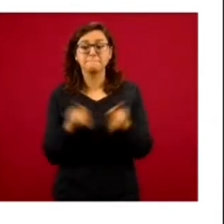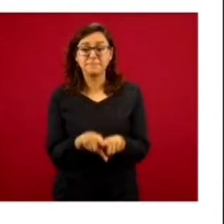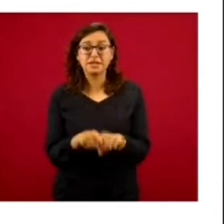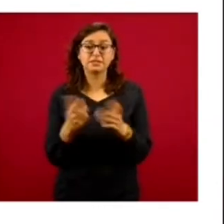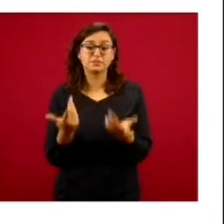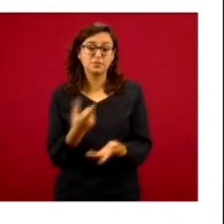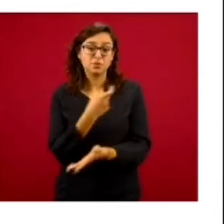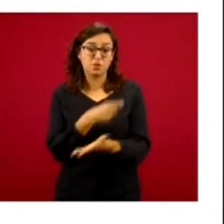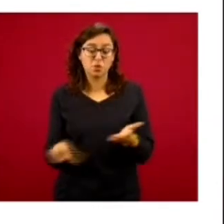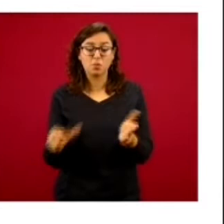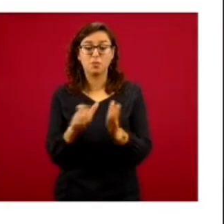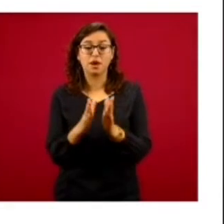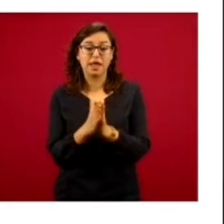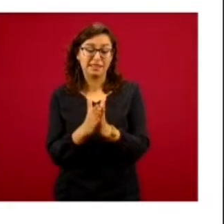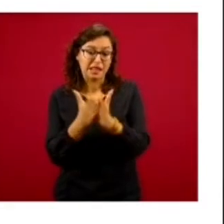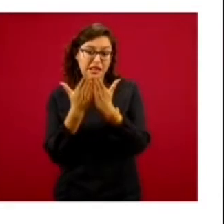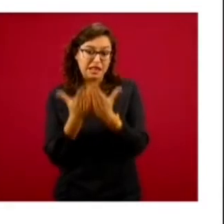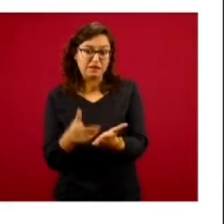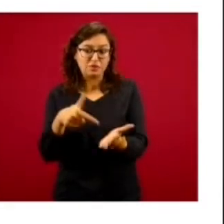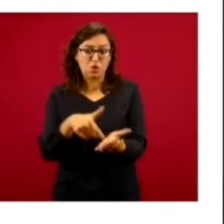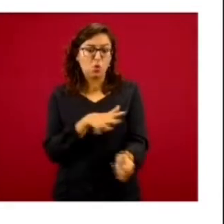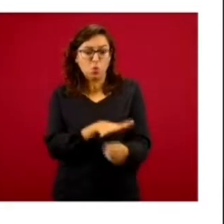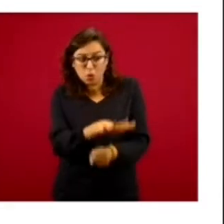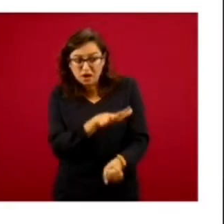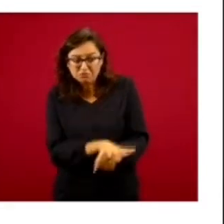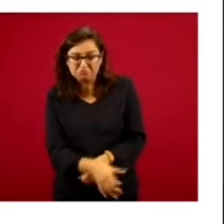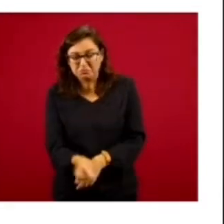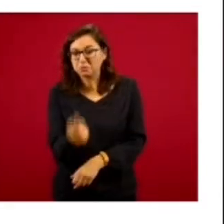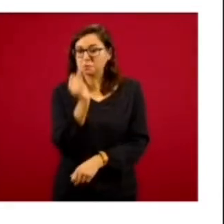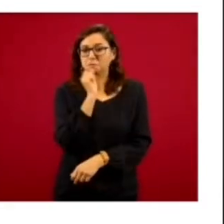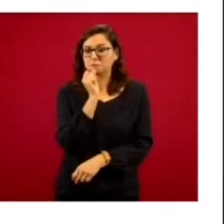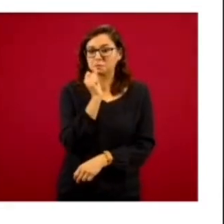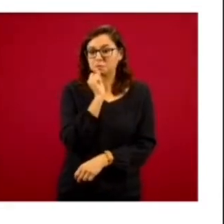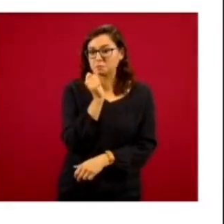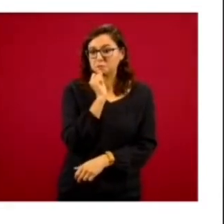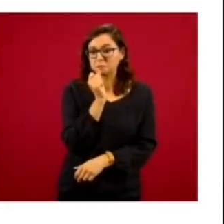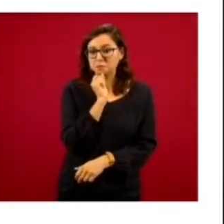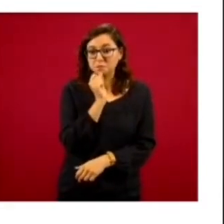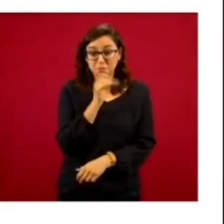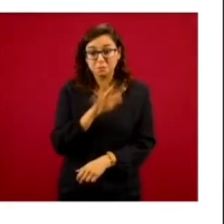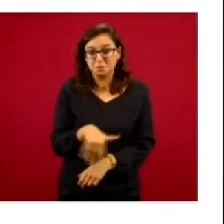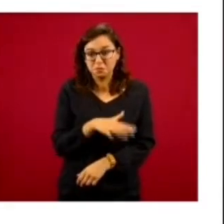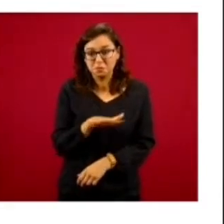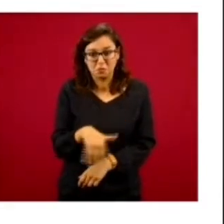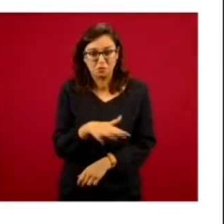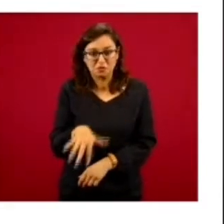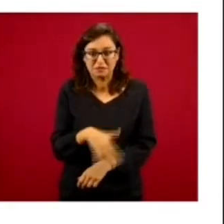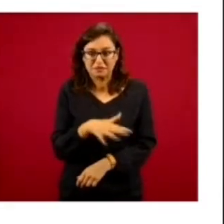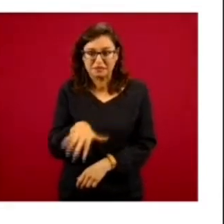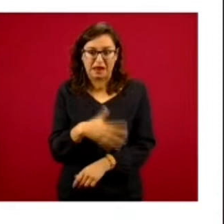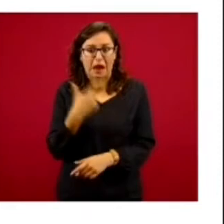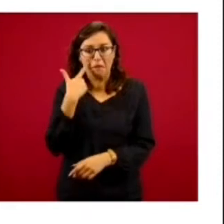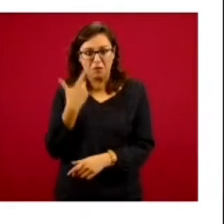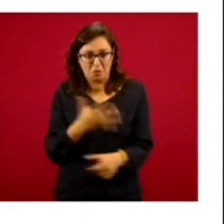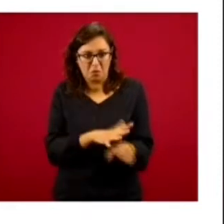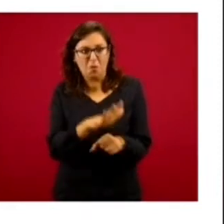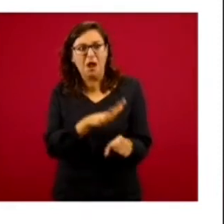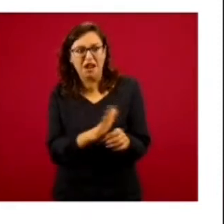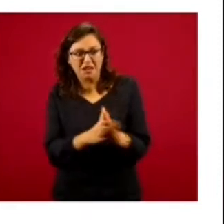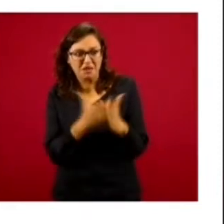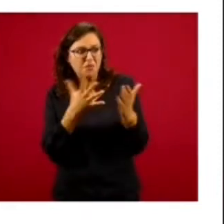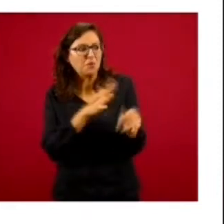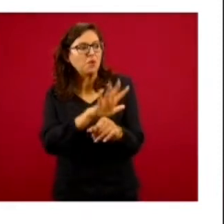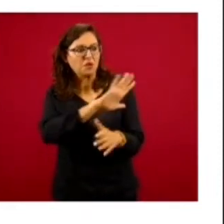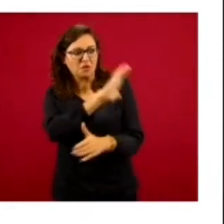texto escolares, no sabemos todavía cuáles son, pero estamos en rastreando los